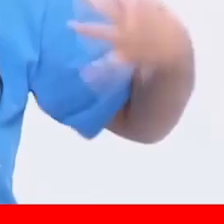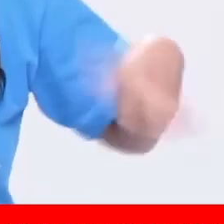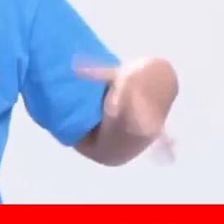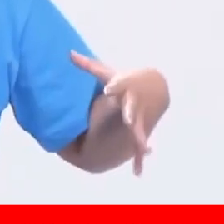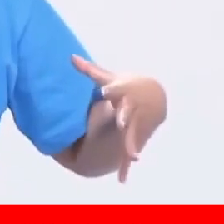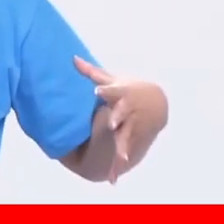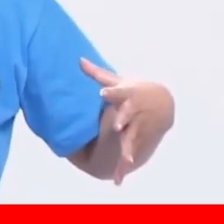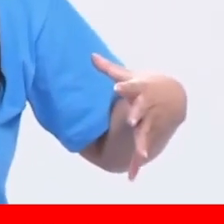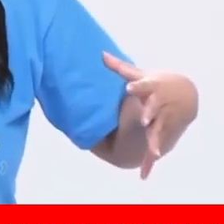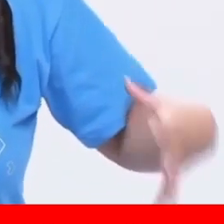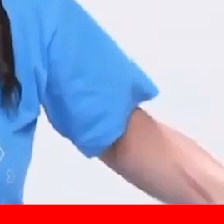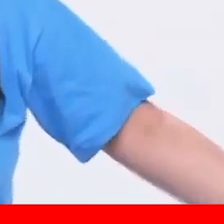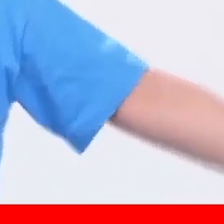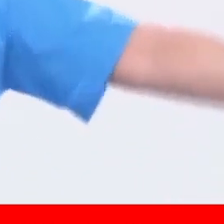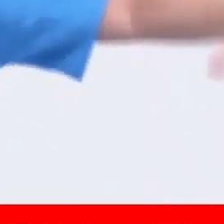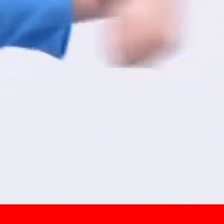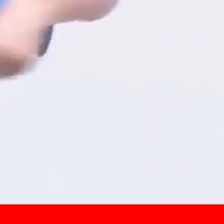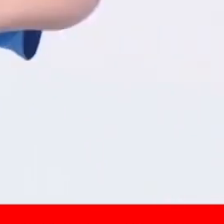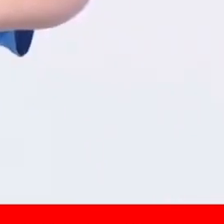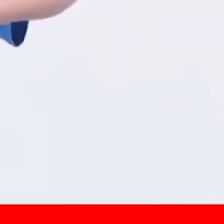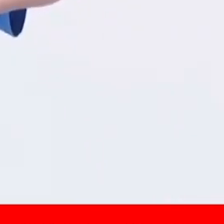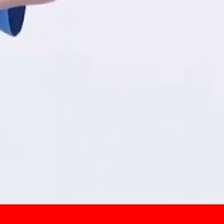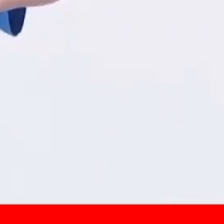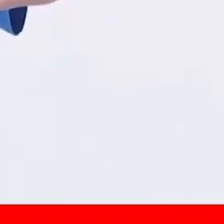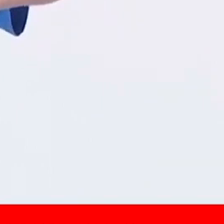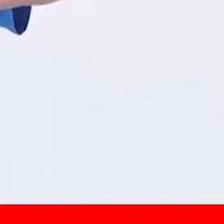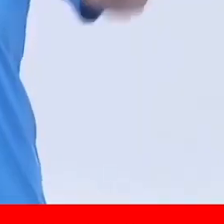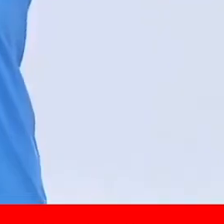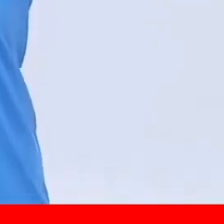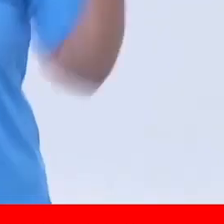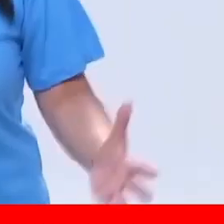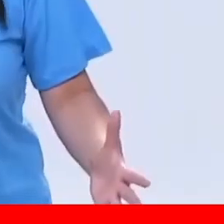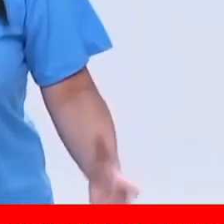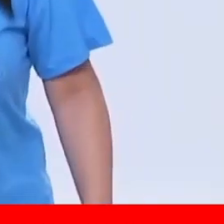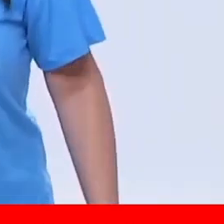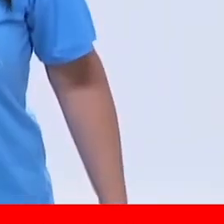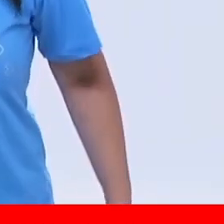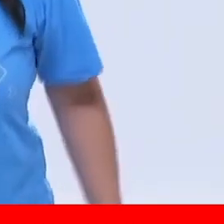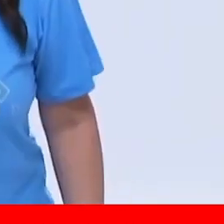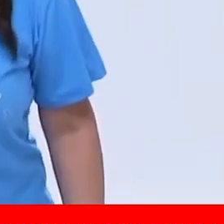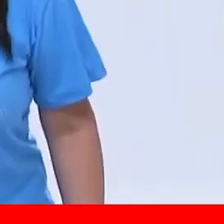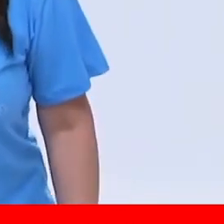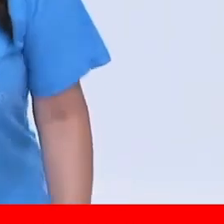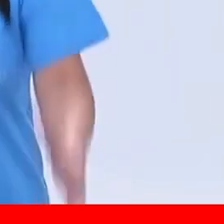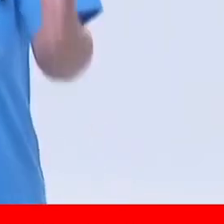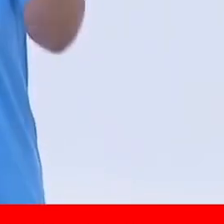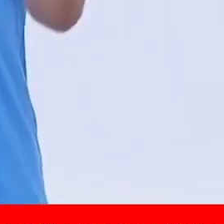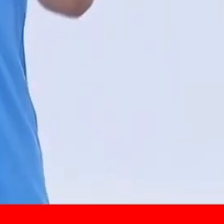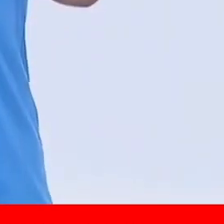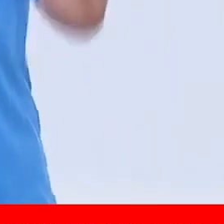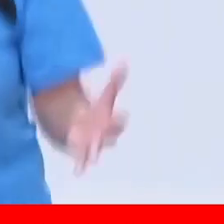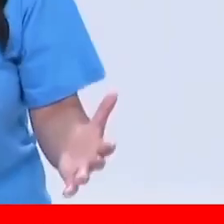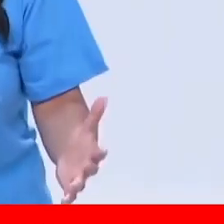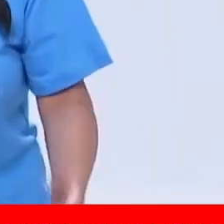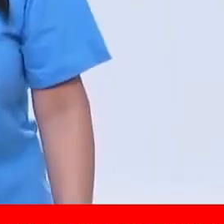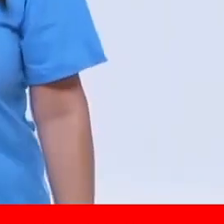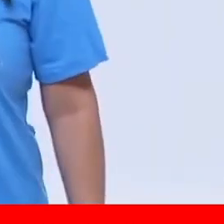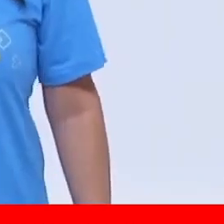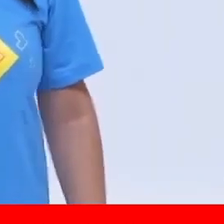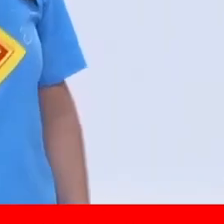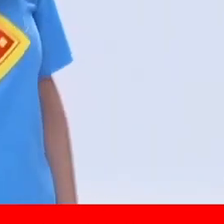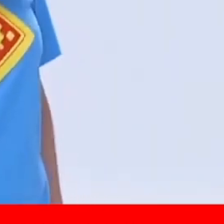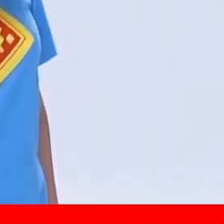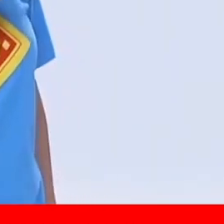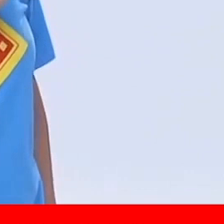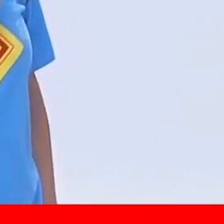enemigos. Y si alguno lo amenaza, ¿se convierte en un ovillo? ¡Muy bien! ¡Adivinaron! ¡Es el erizo!